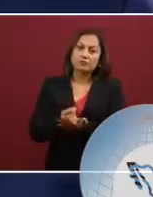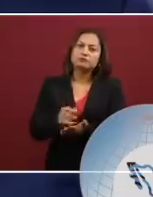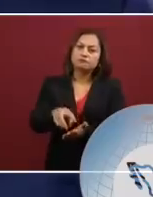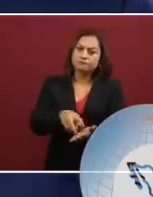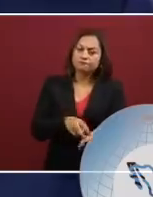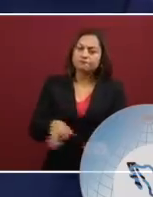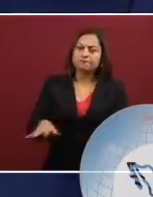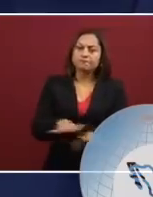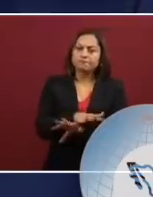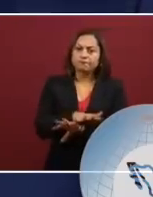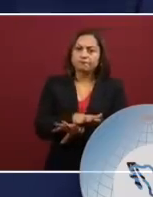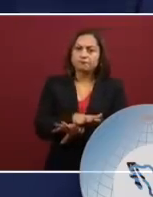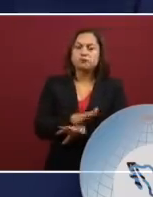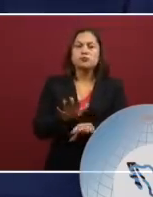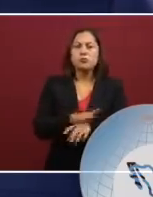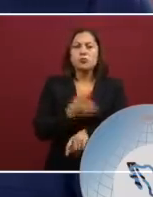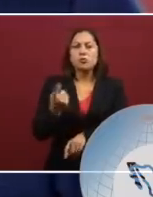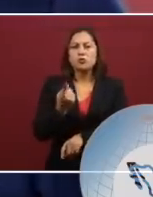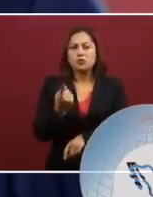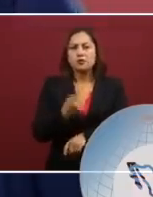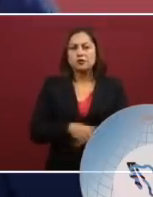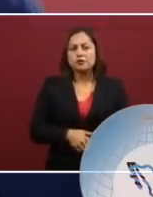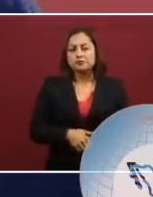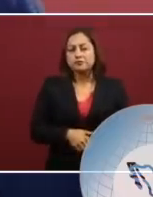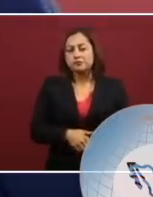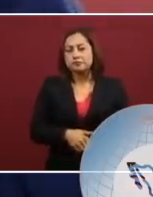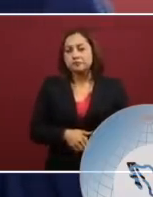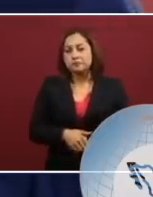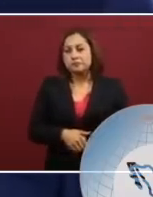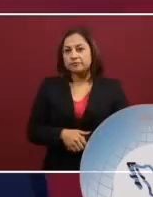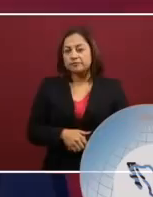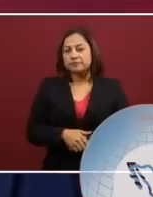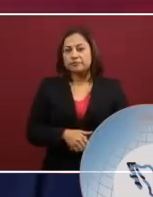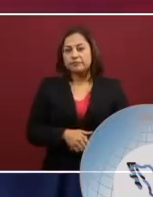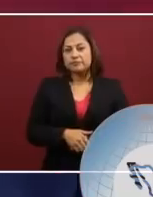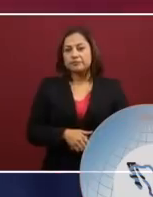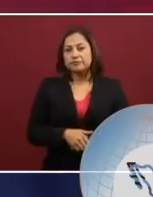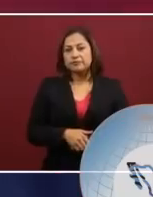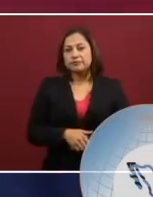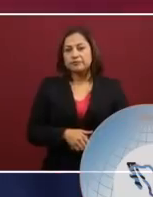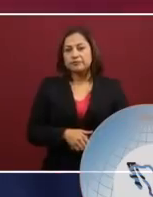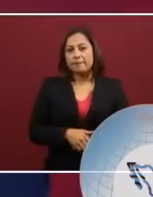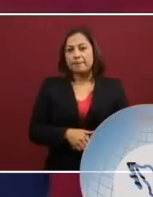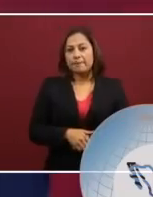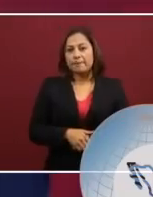sentido. No quiero que se vaya a malinterpretar. No se trata de las